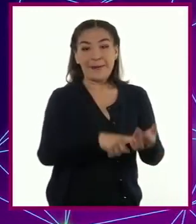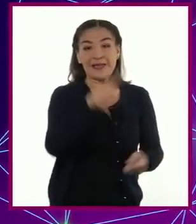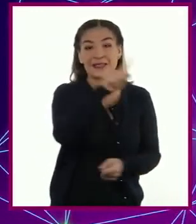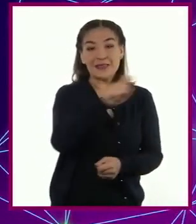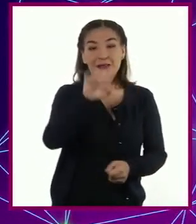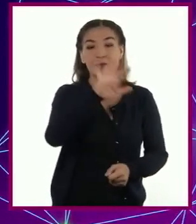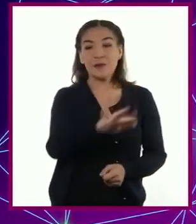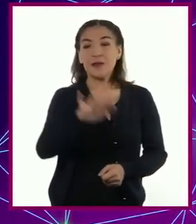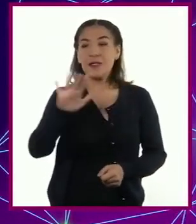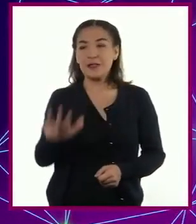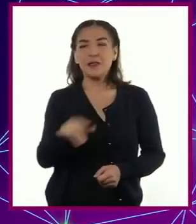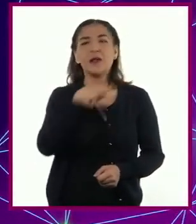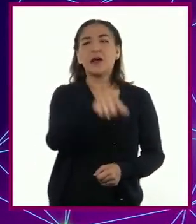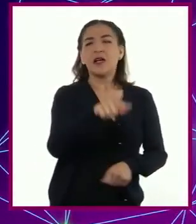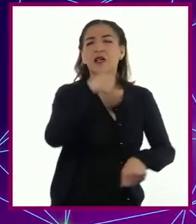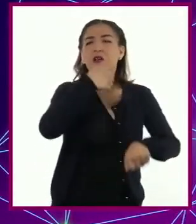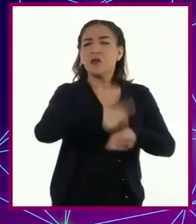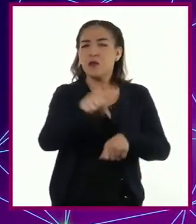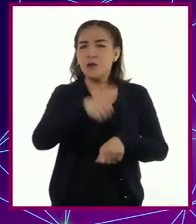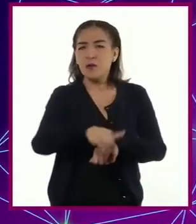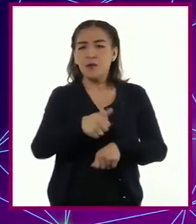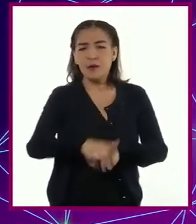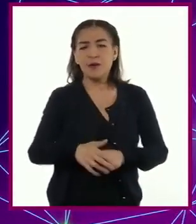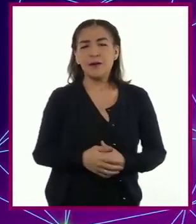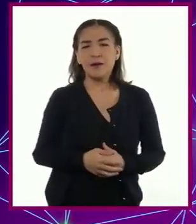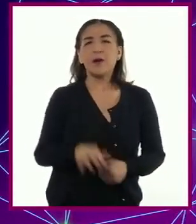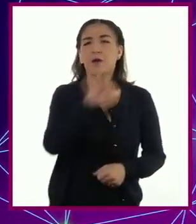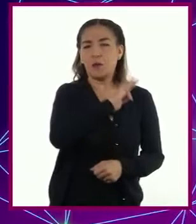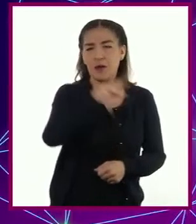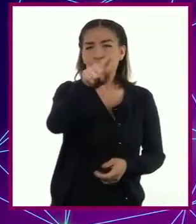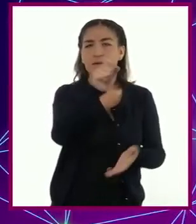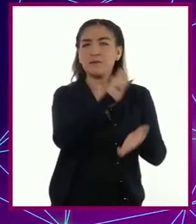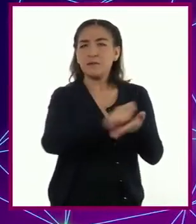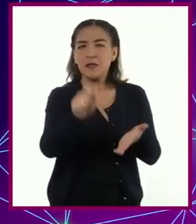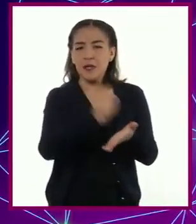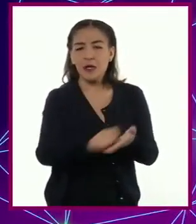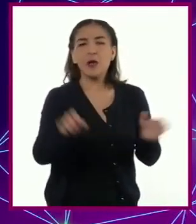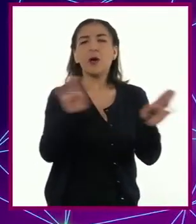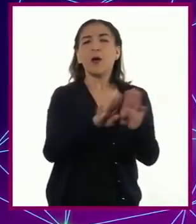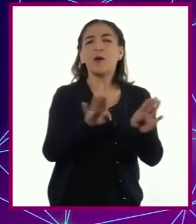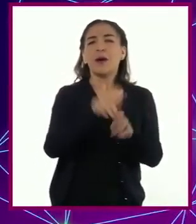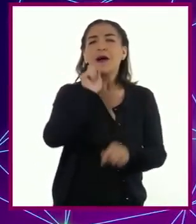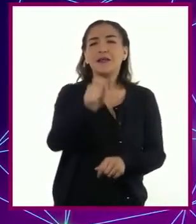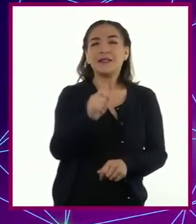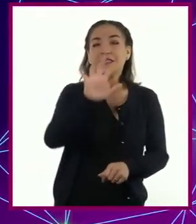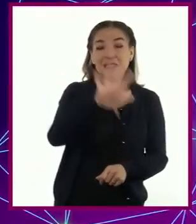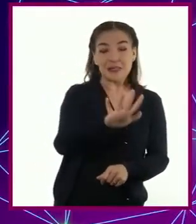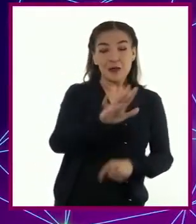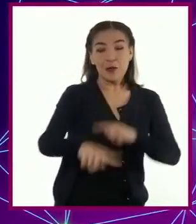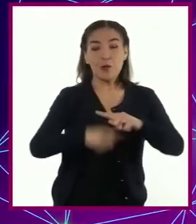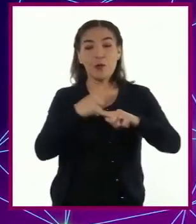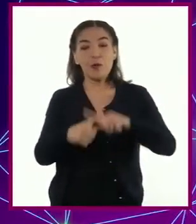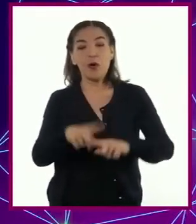1155. Este número se puede escribir como el producto de 5 por